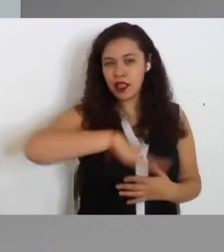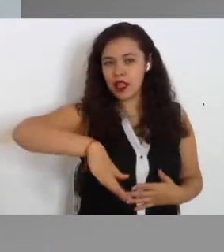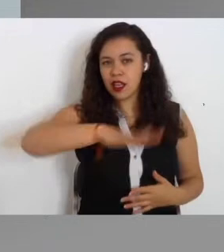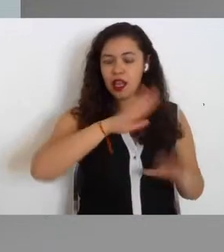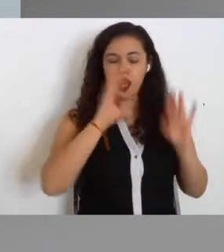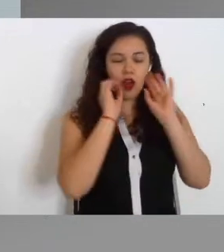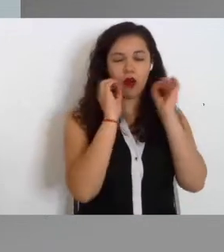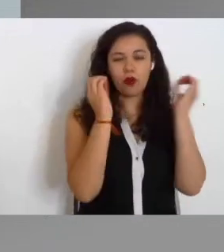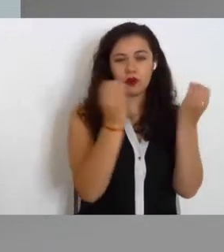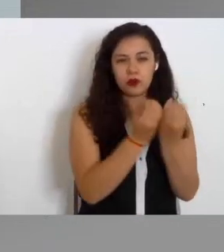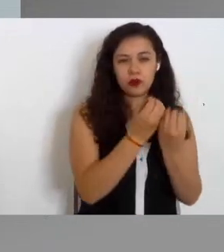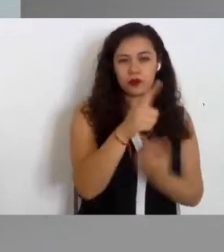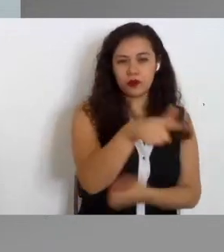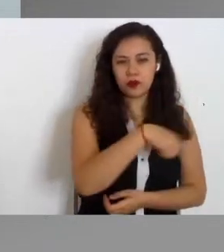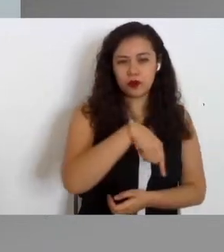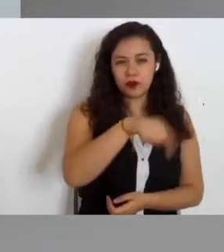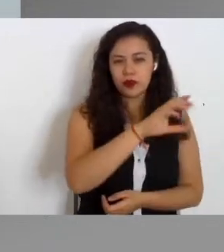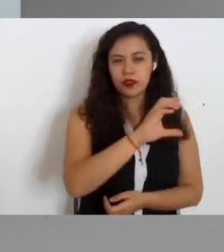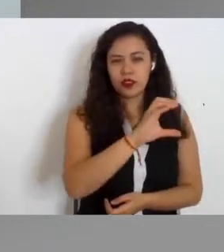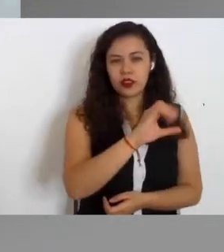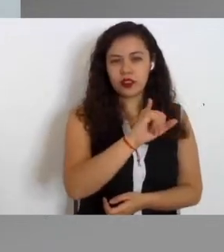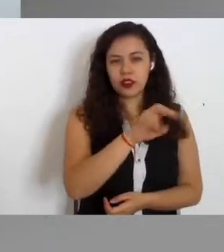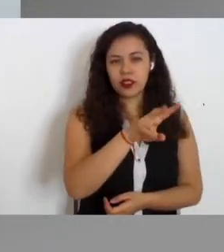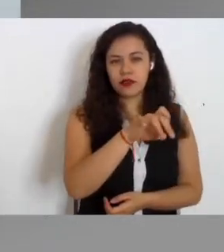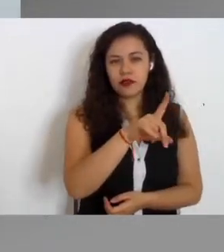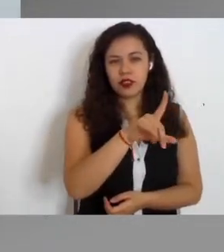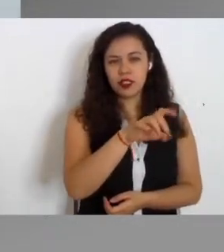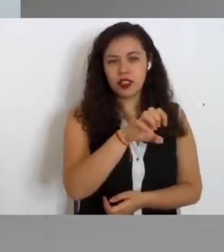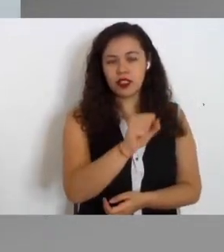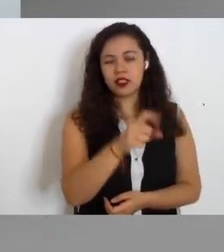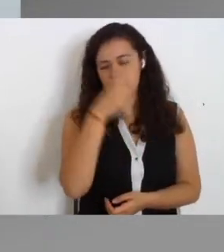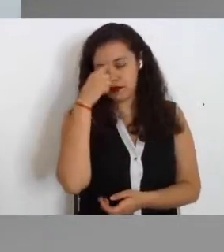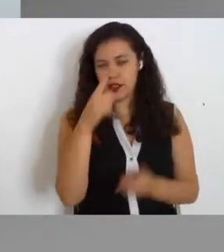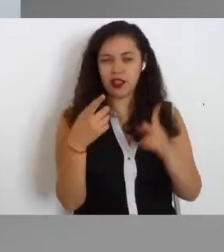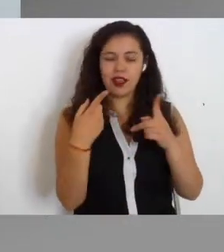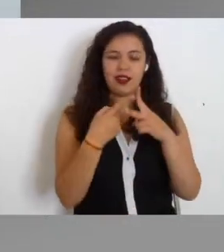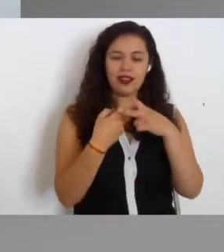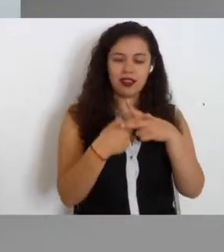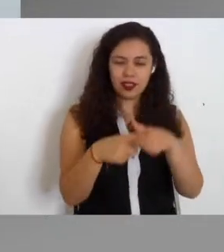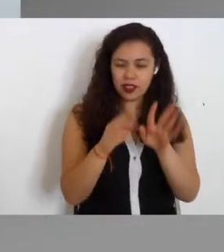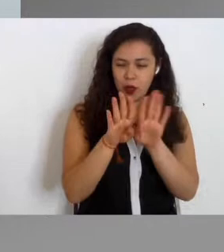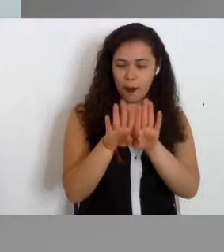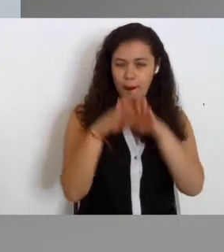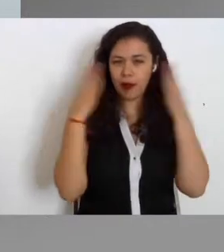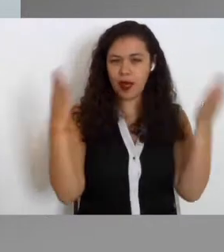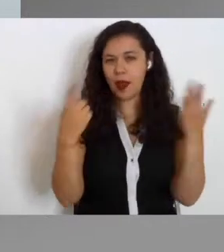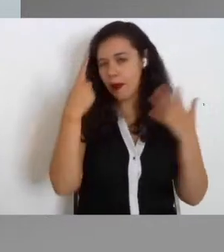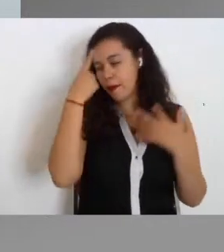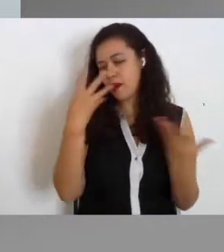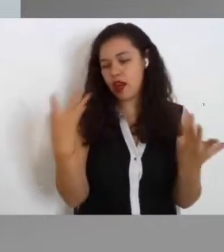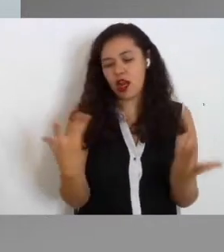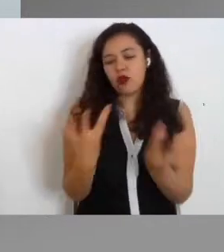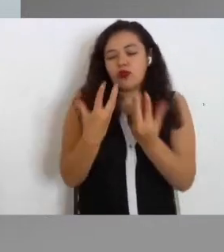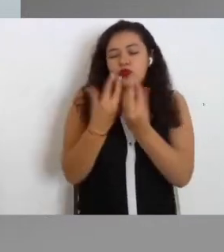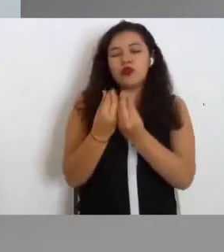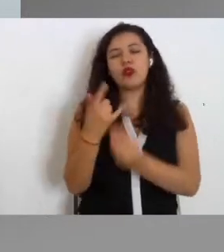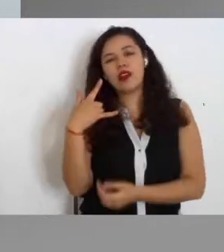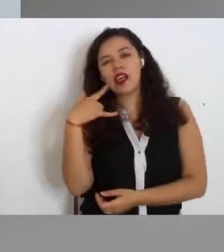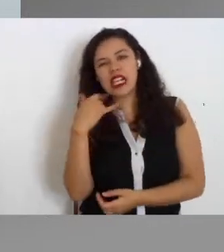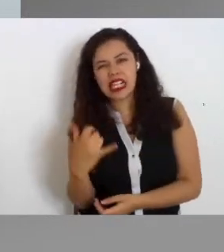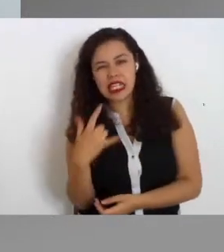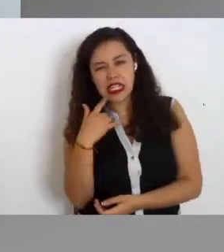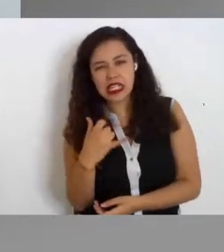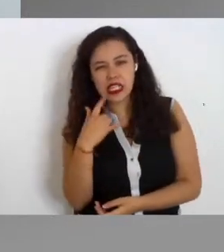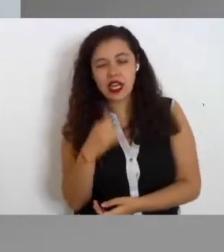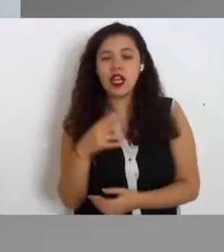organizaciones, esta apertura para que sumamos esfuerzos y la UAM